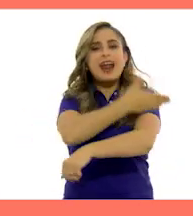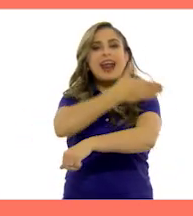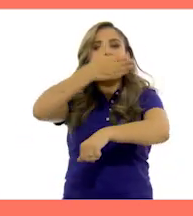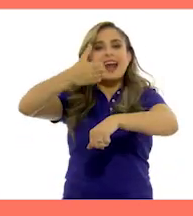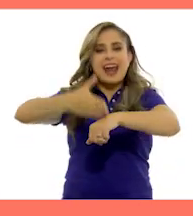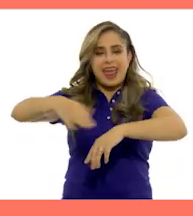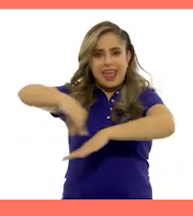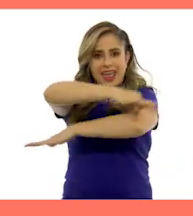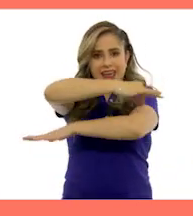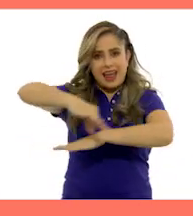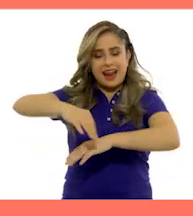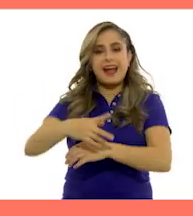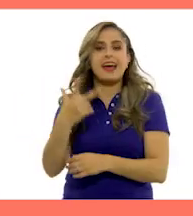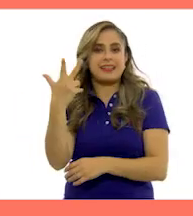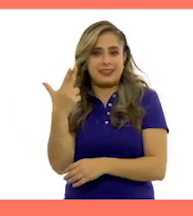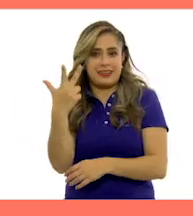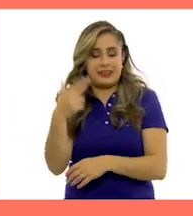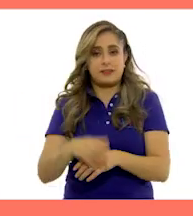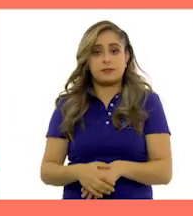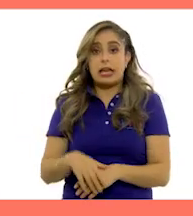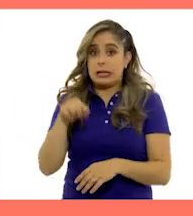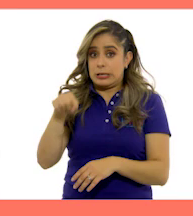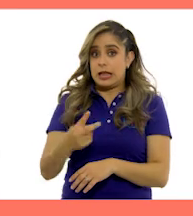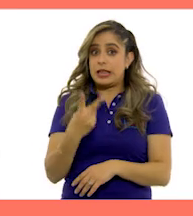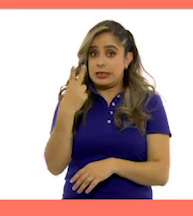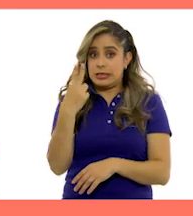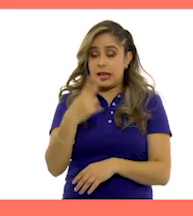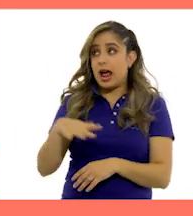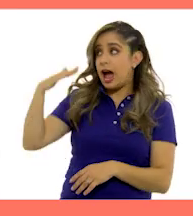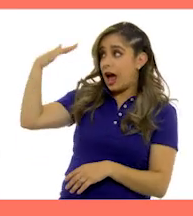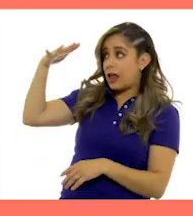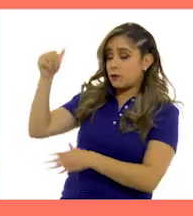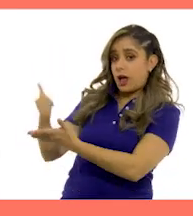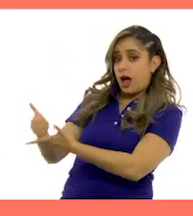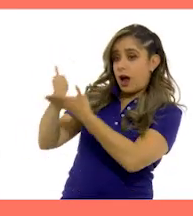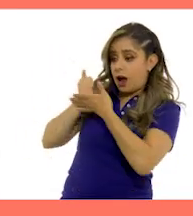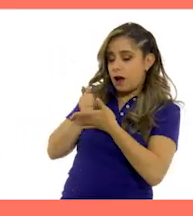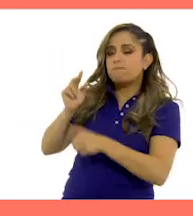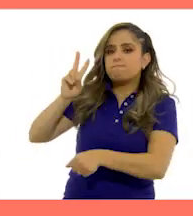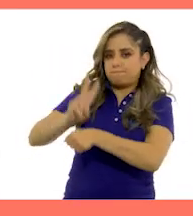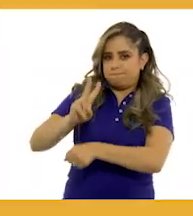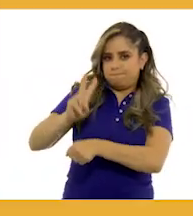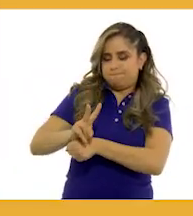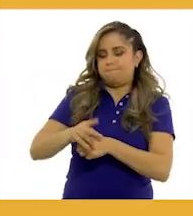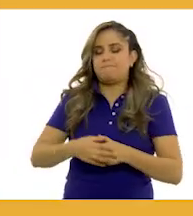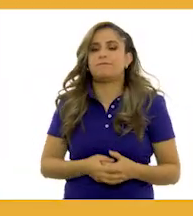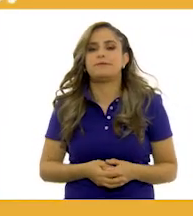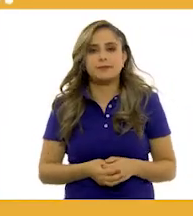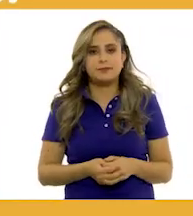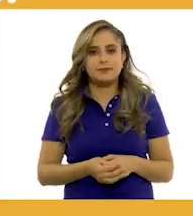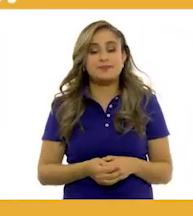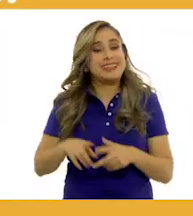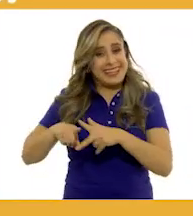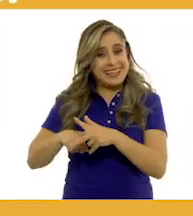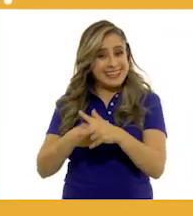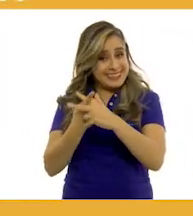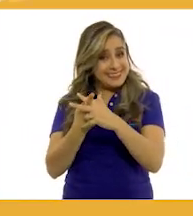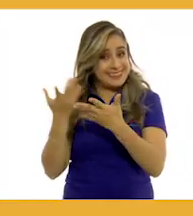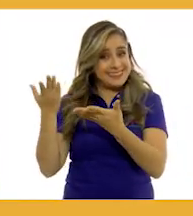y tijeras. Recuerda que la manipulación de estas debe estar supervisada por un adulto.